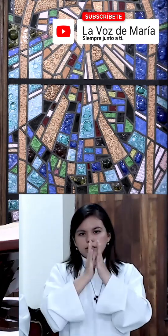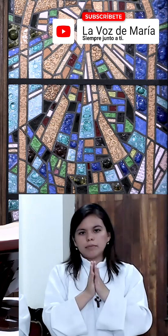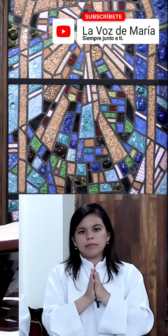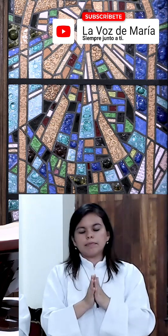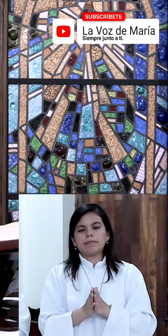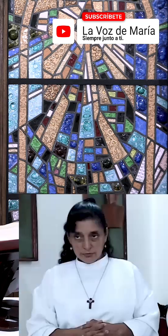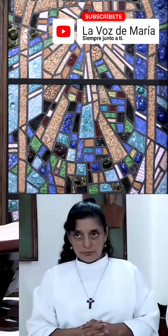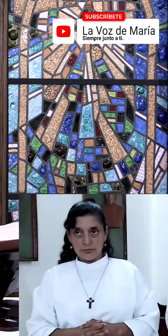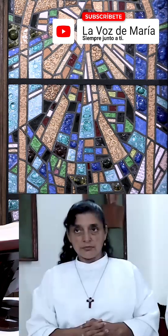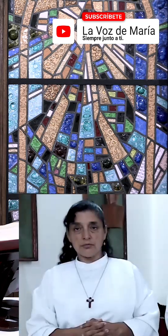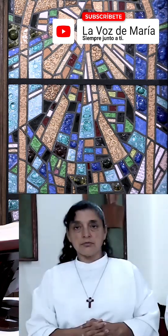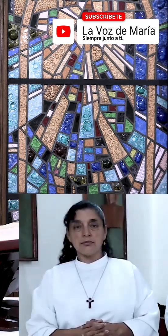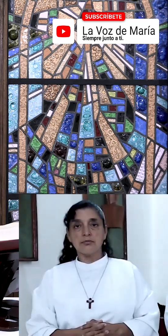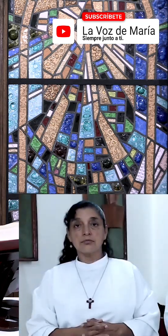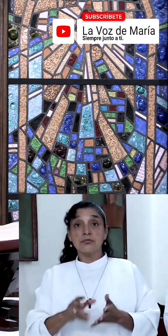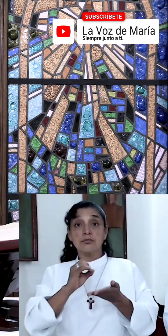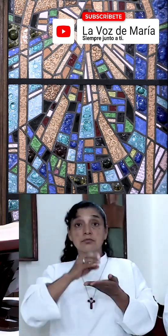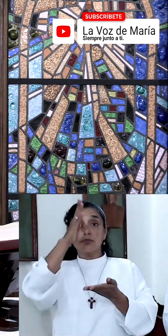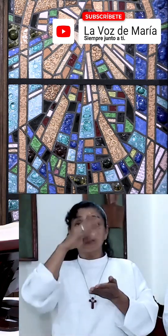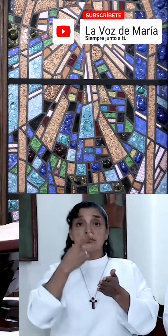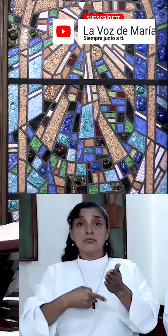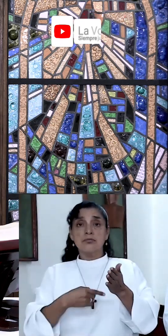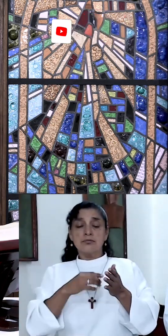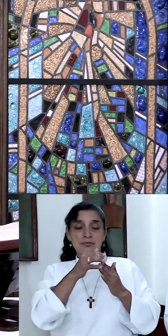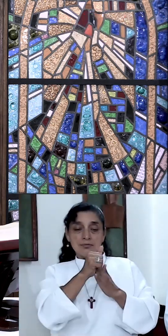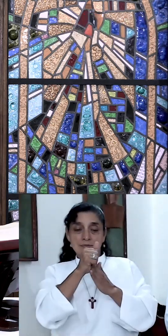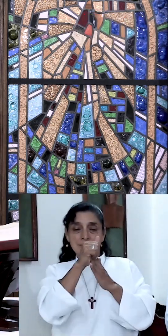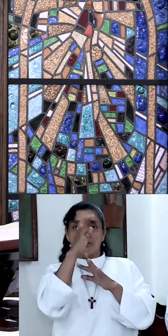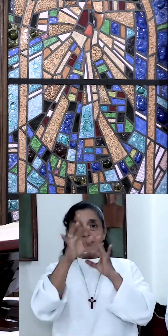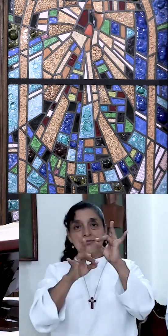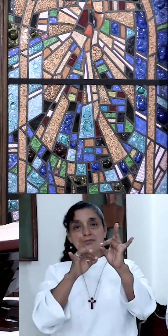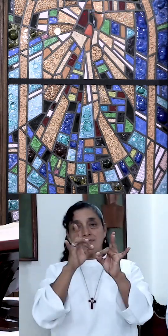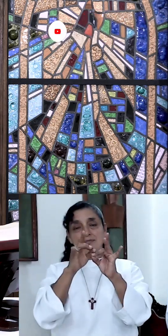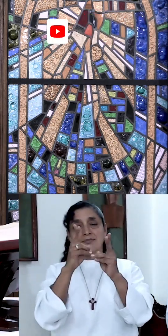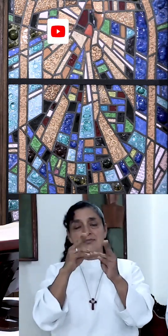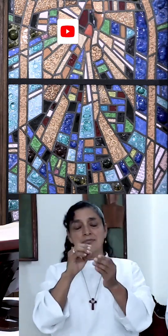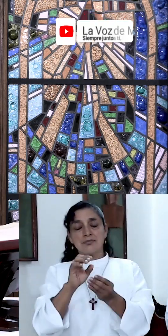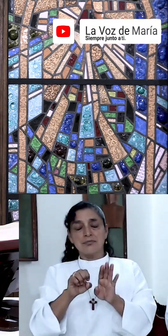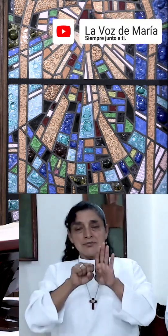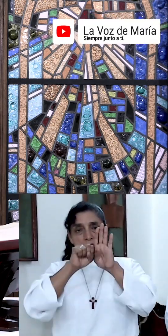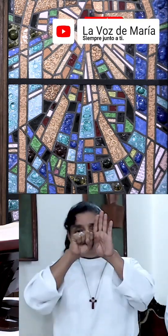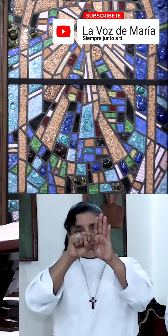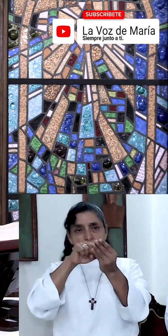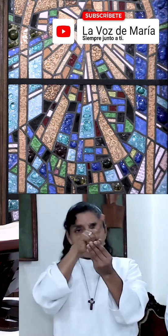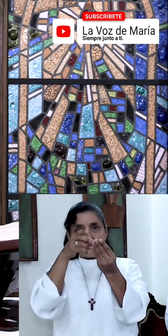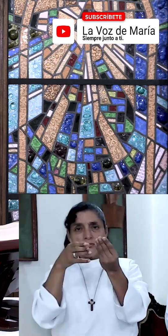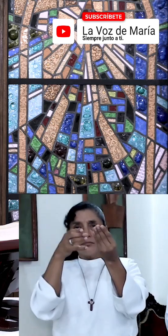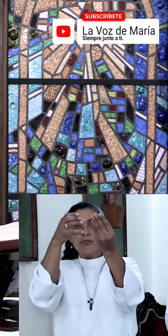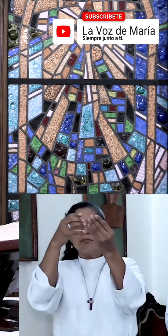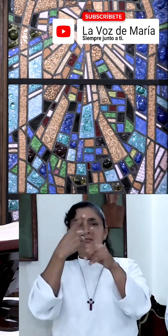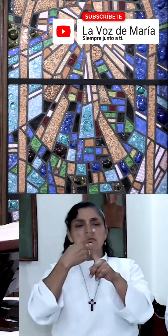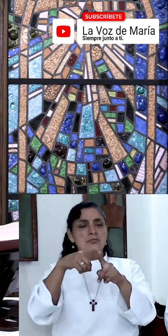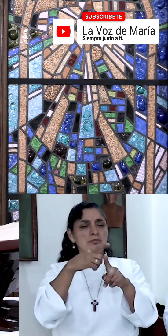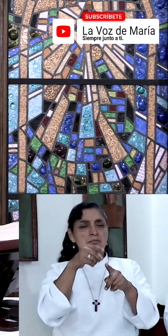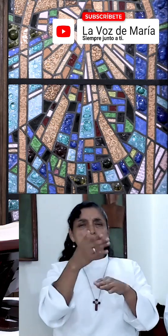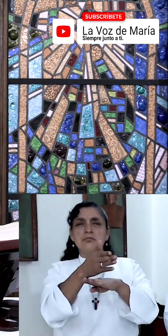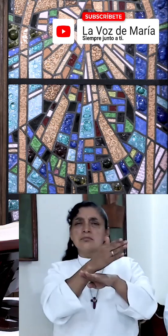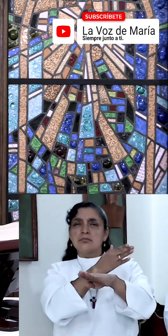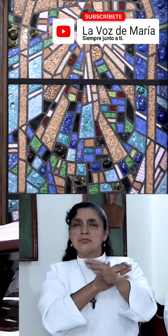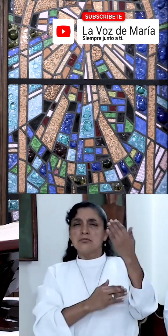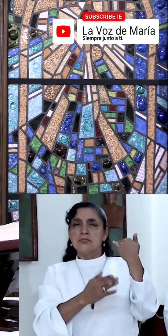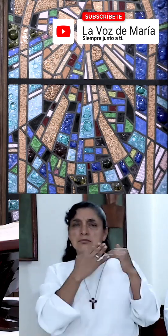Iglesia. Oh Dios, que llevaste a la perfección del único sacrificio los diferentes sacrificios de la ley